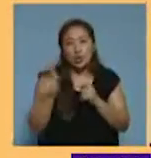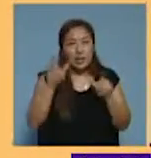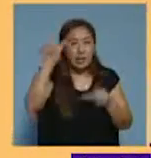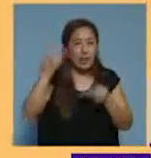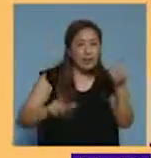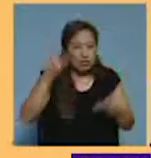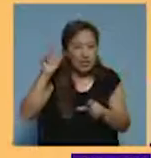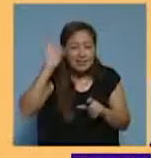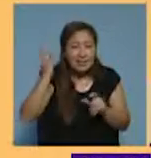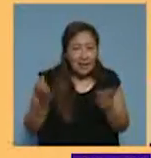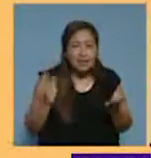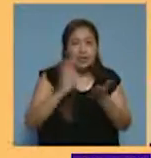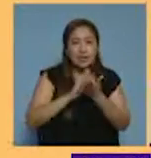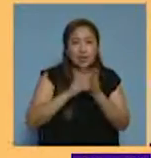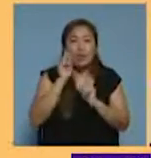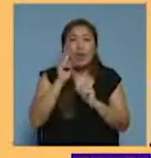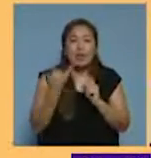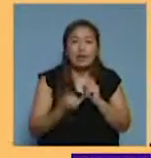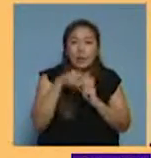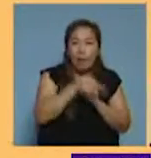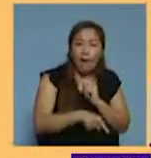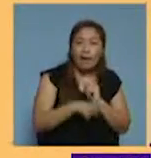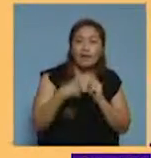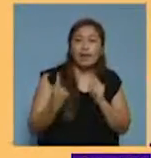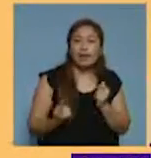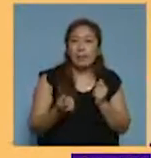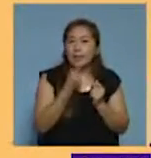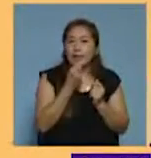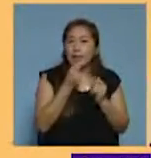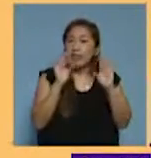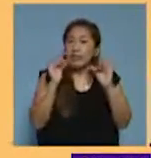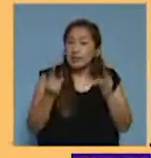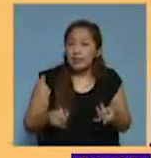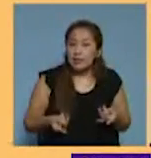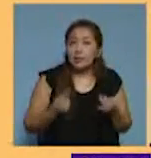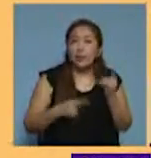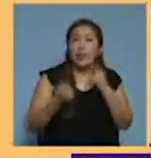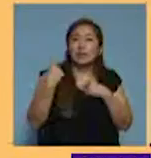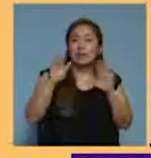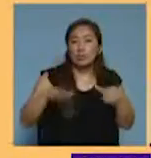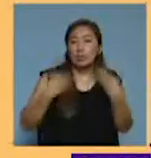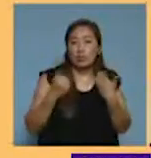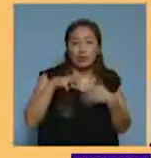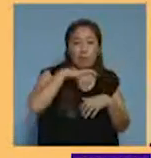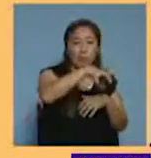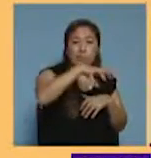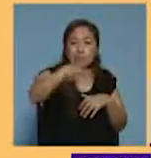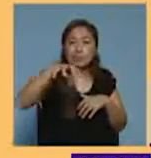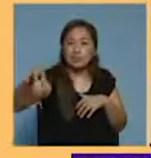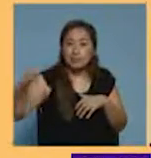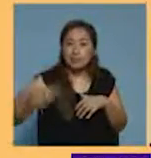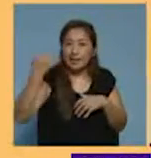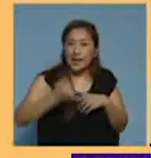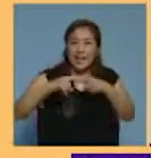eso ahora la situación riesgosa de algunos establecimientos es complicado y para eso tenemos distribuida la